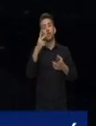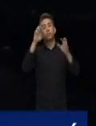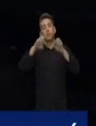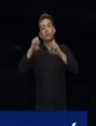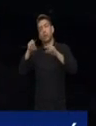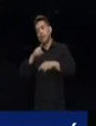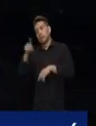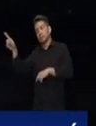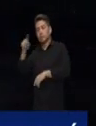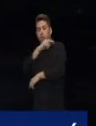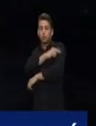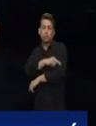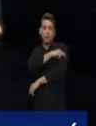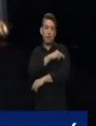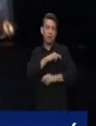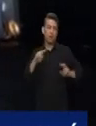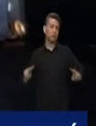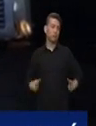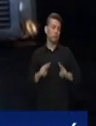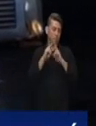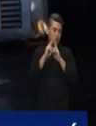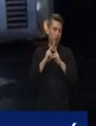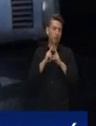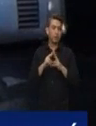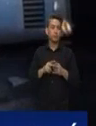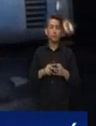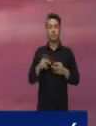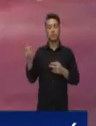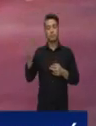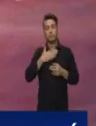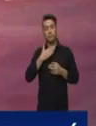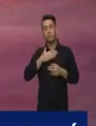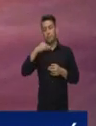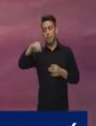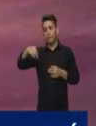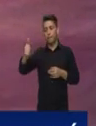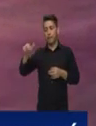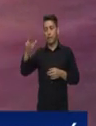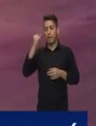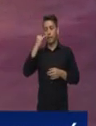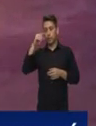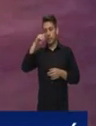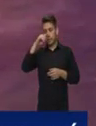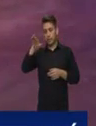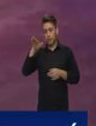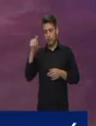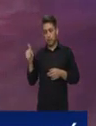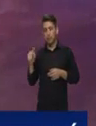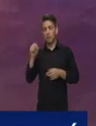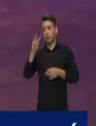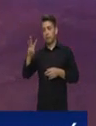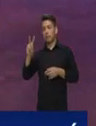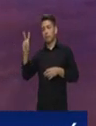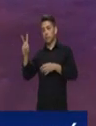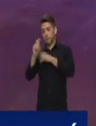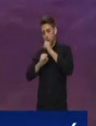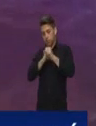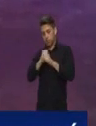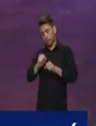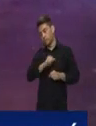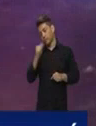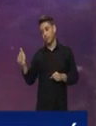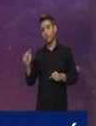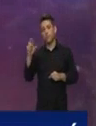de Sololá. Fueron identificadas como Maritza Castellano Ramírez, de 32 años de edad, y Rosa Hilaria Ibarra,